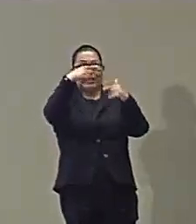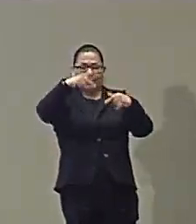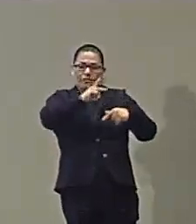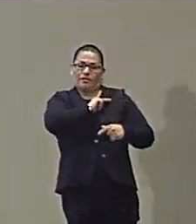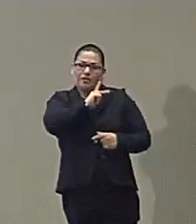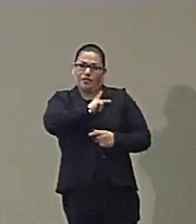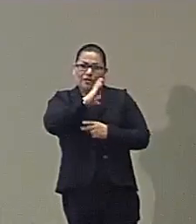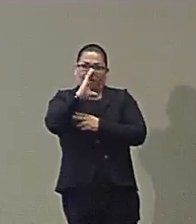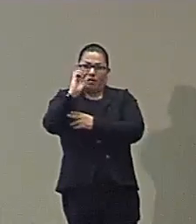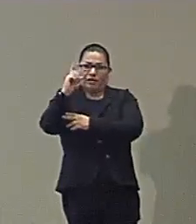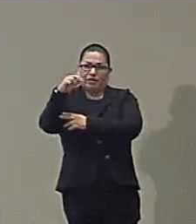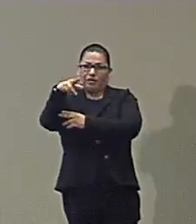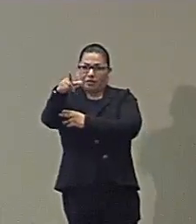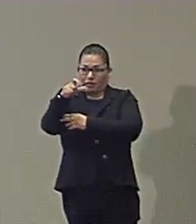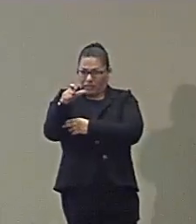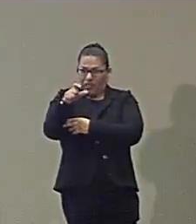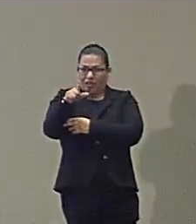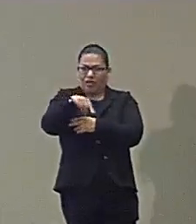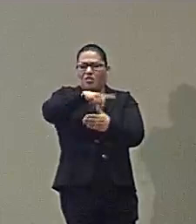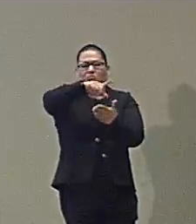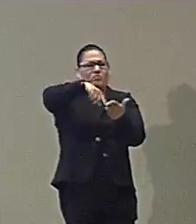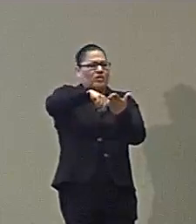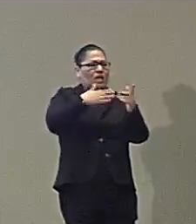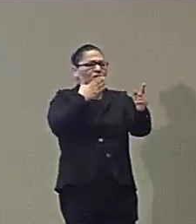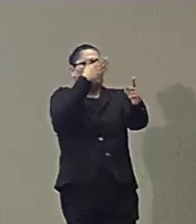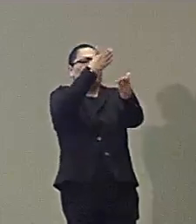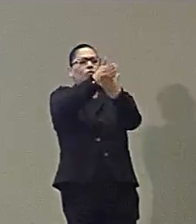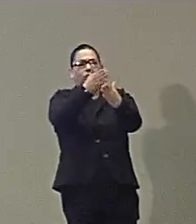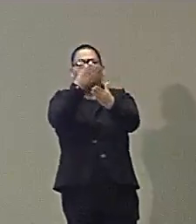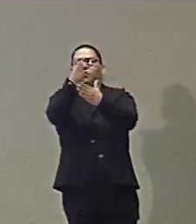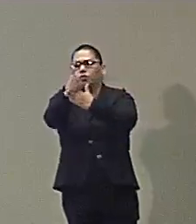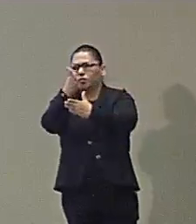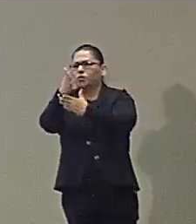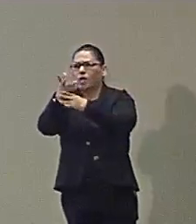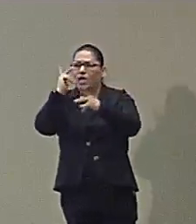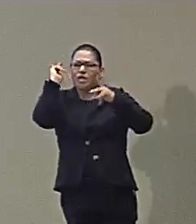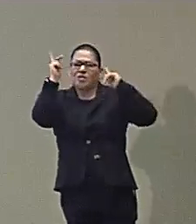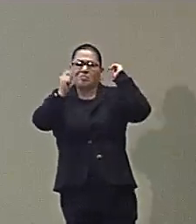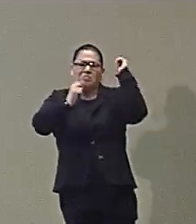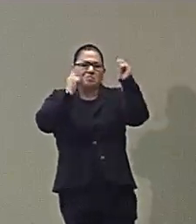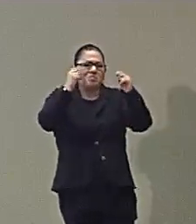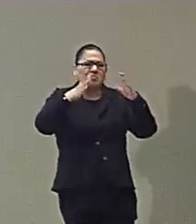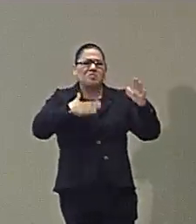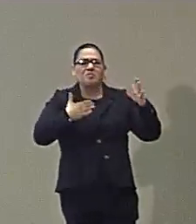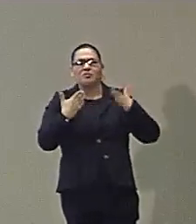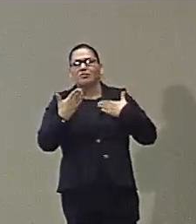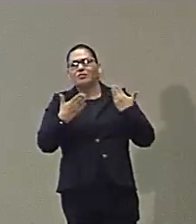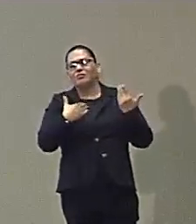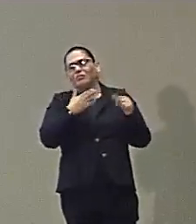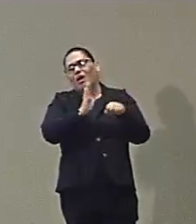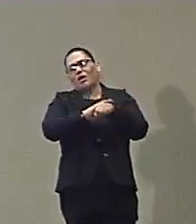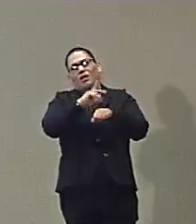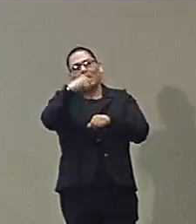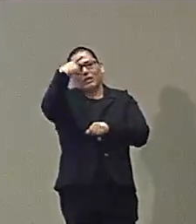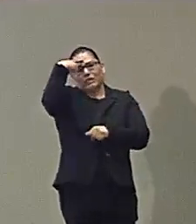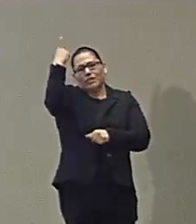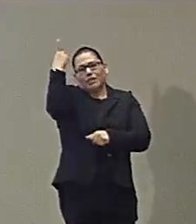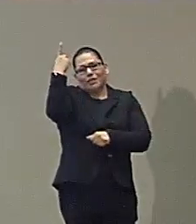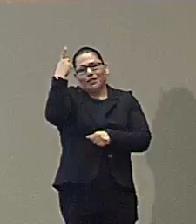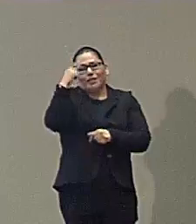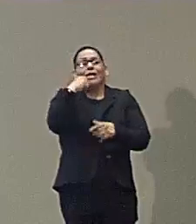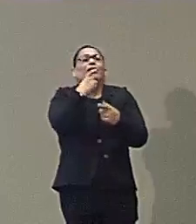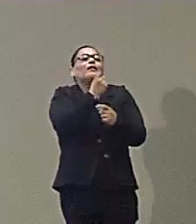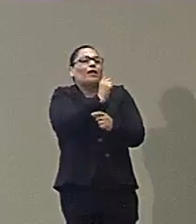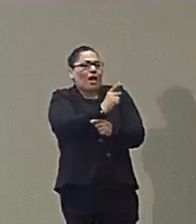y así en todos los lugares a donde llegas como turista a buscarla como la comodidad lo más fácil que alguien te vaya